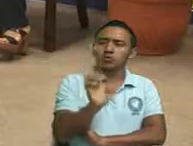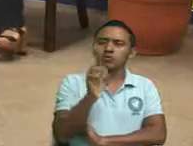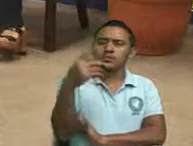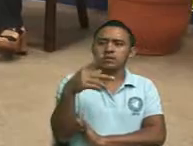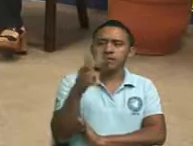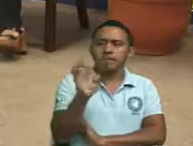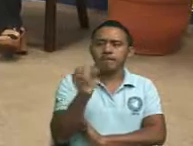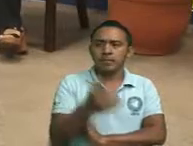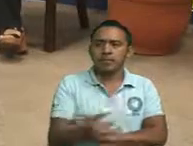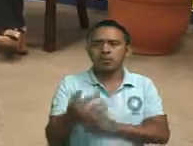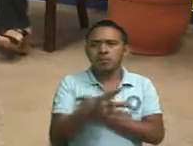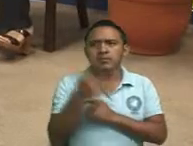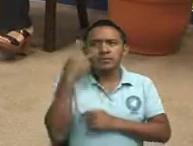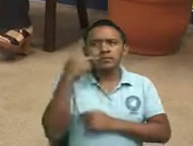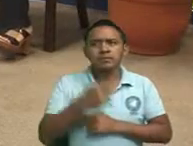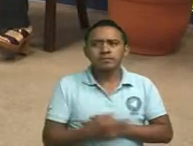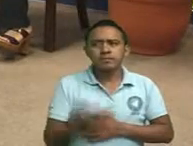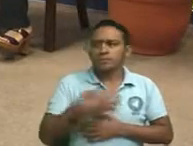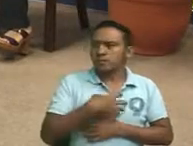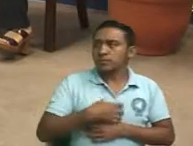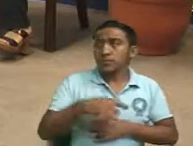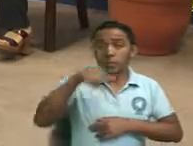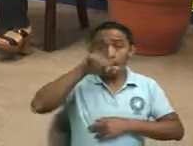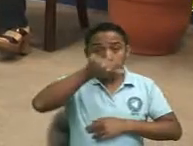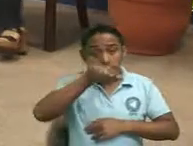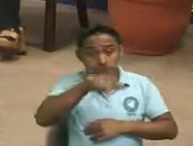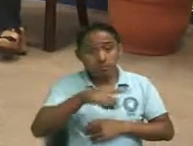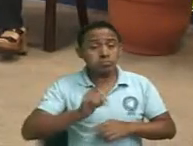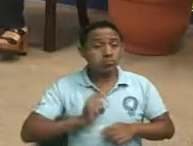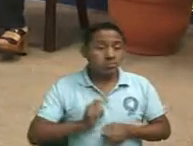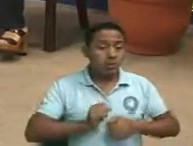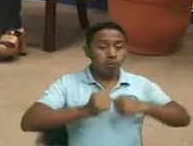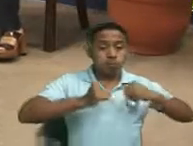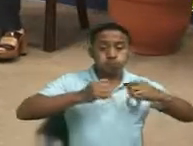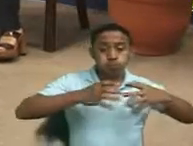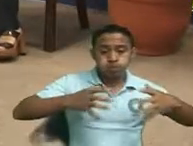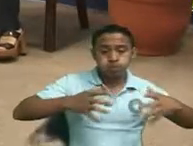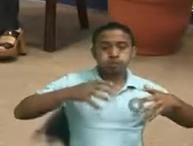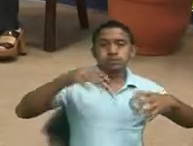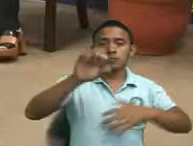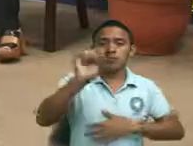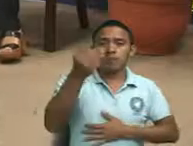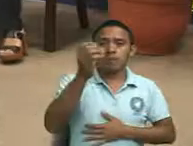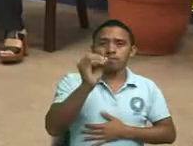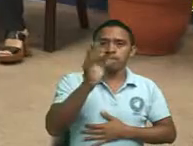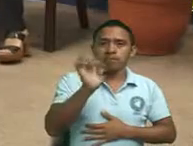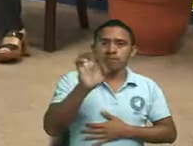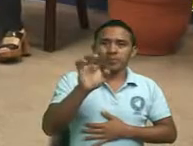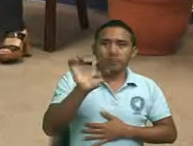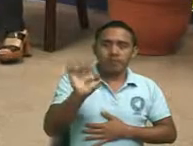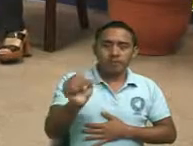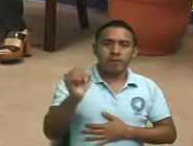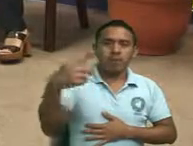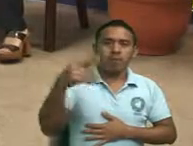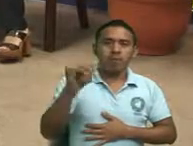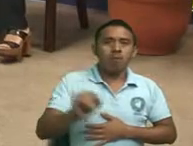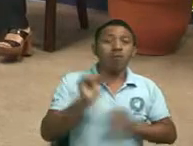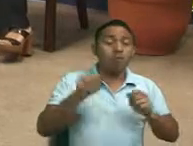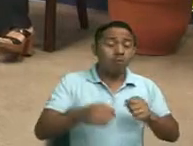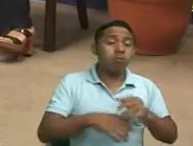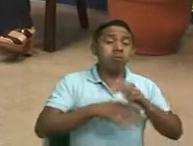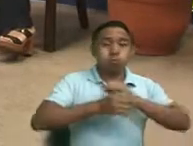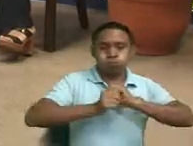ese parámetro para decirle a un paciente, mira, tenés sobrepeso, tenés un peligro de llegar a alcanzar una